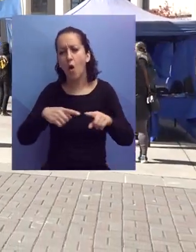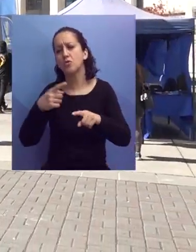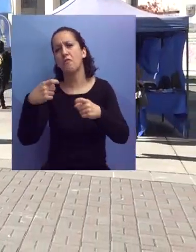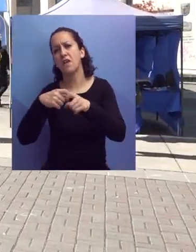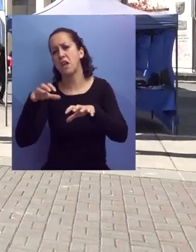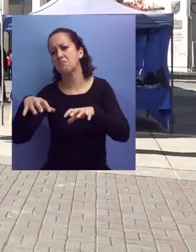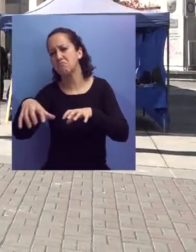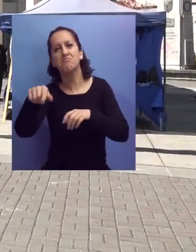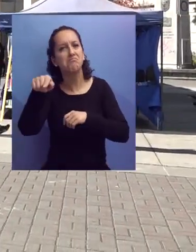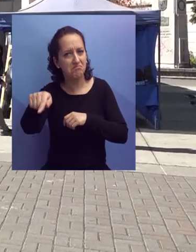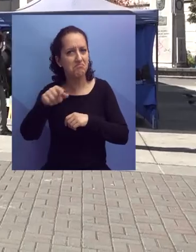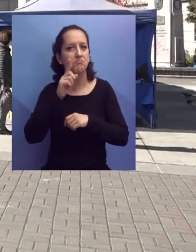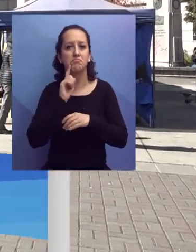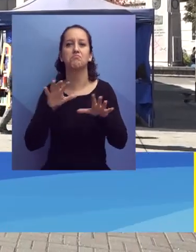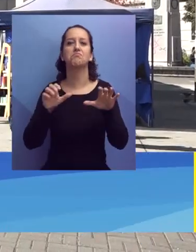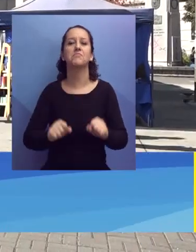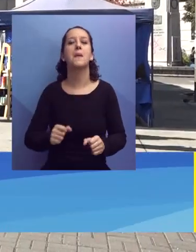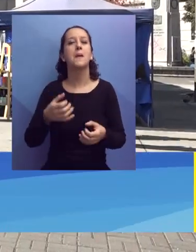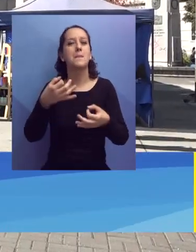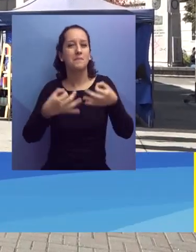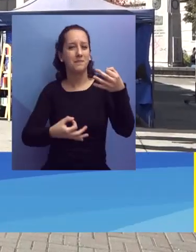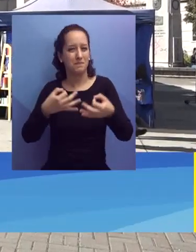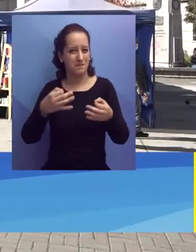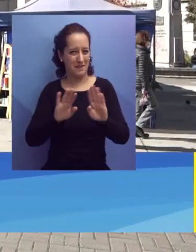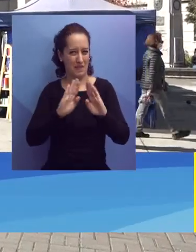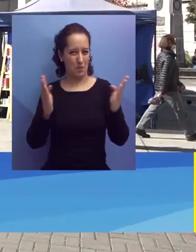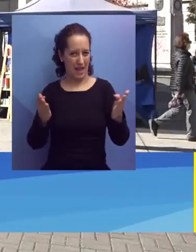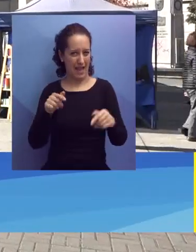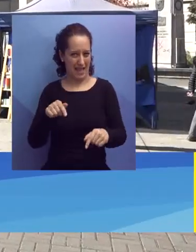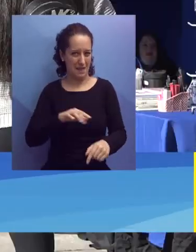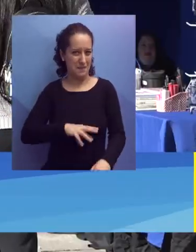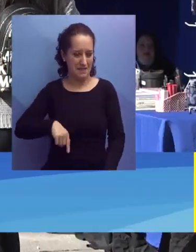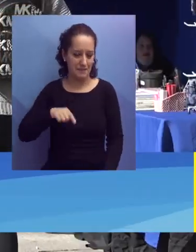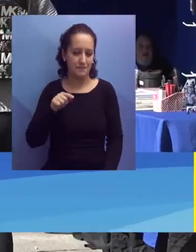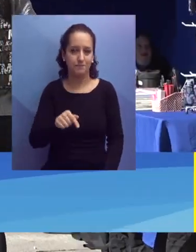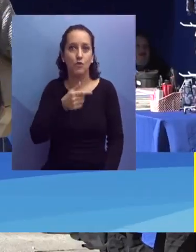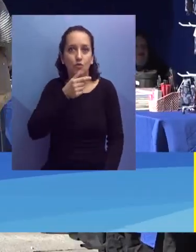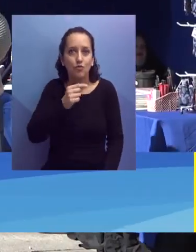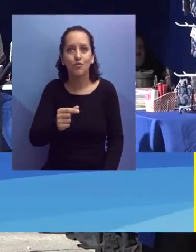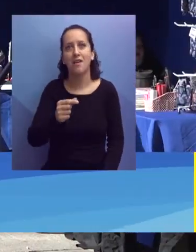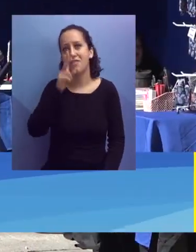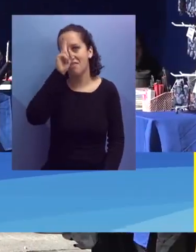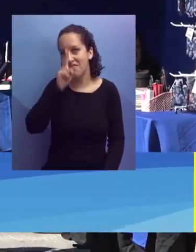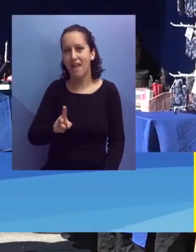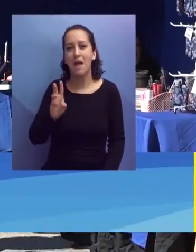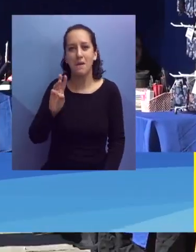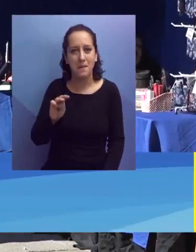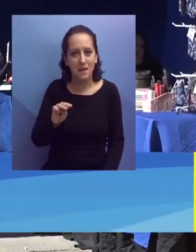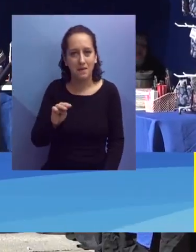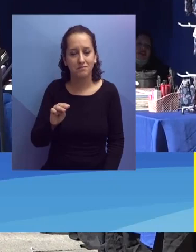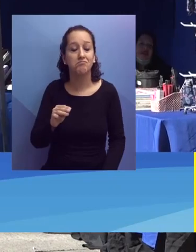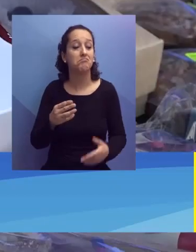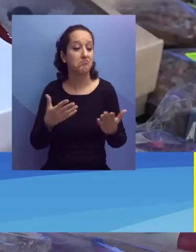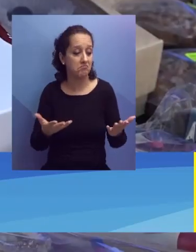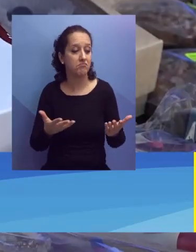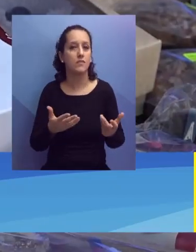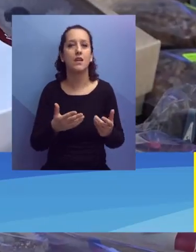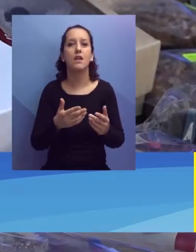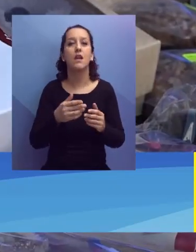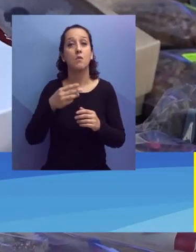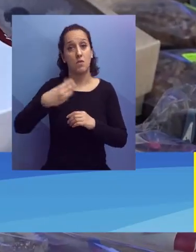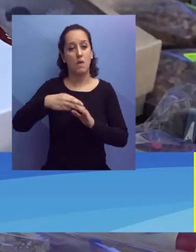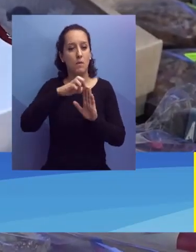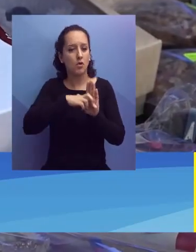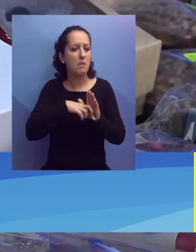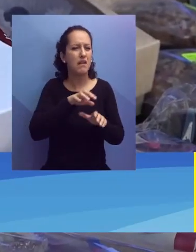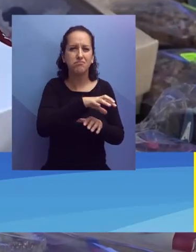Diferentes ferias de emprendedores y emprendedoras penquistas se tomaron la Plaza de Tribunales con motivo de la proximidad del Día de la Madre, permitiendo que